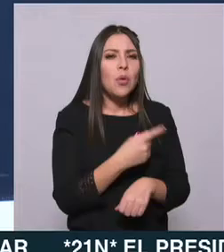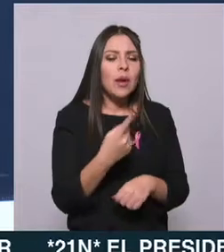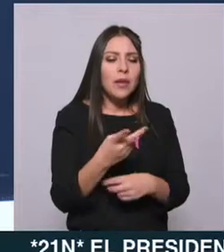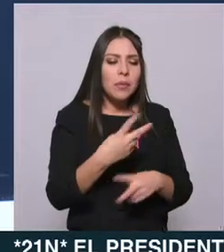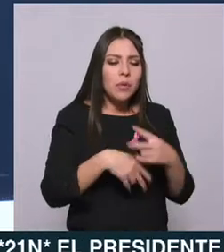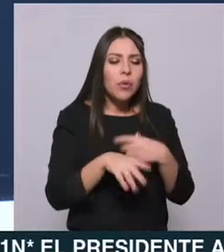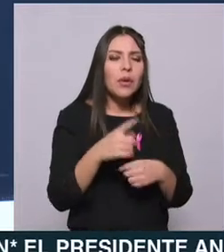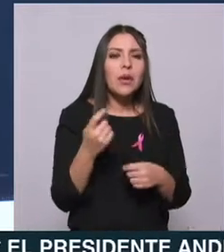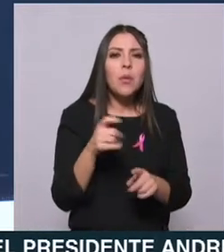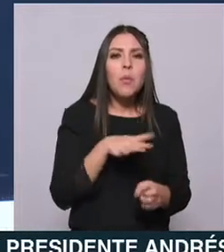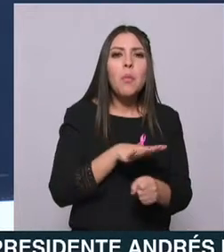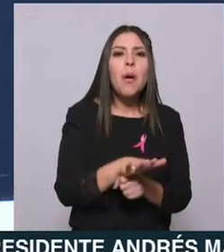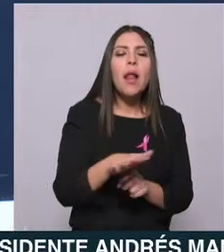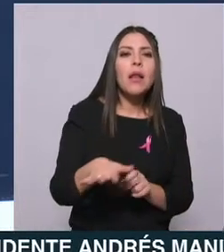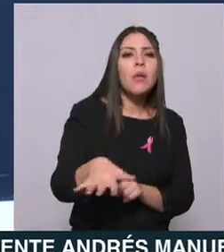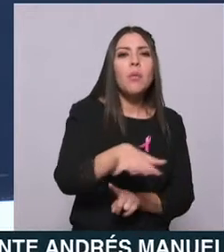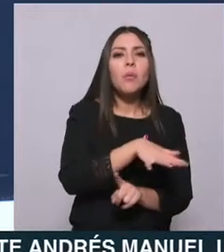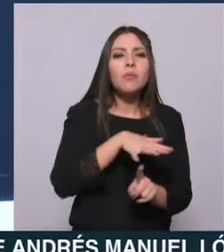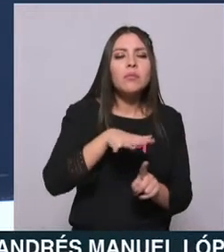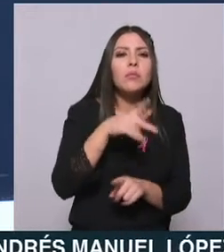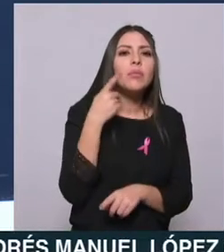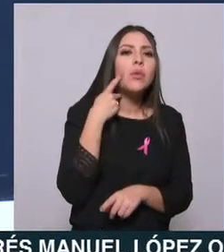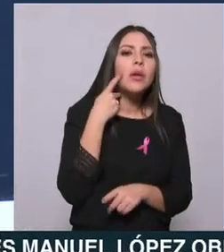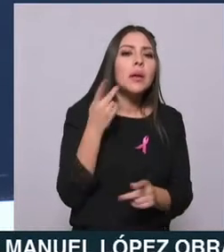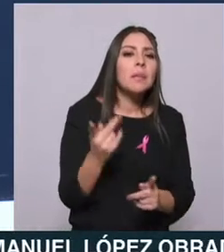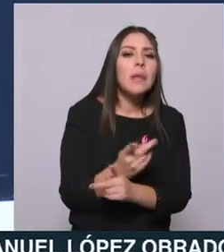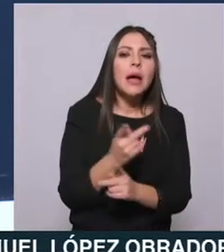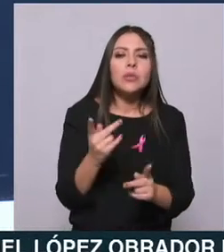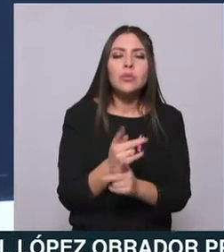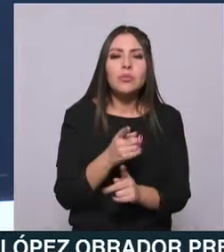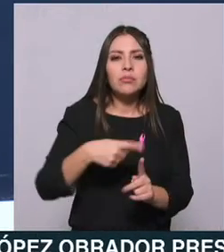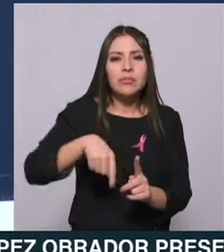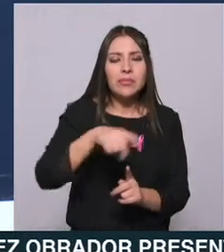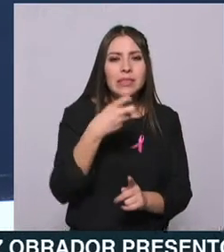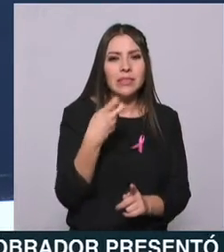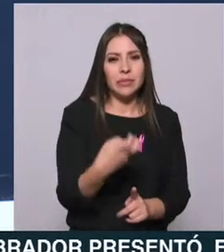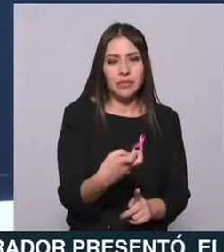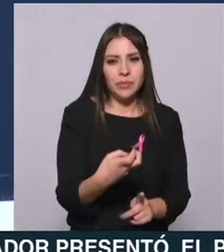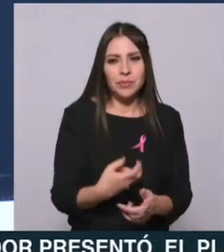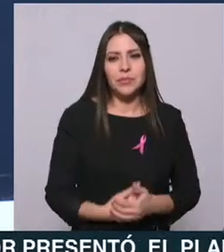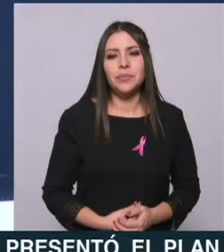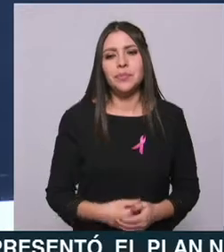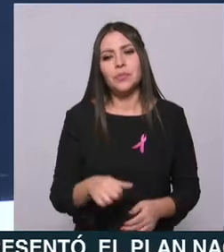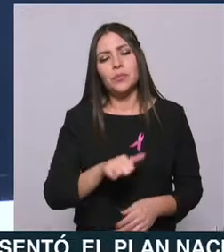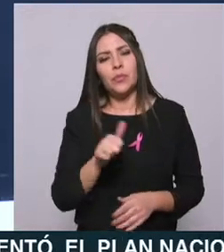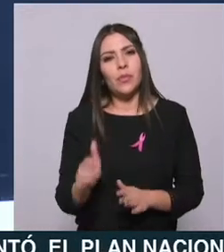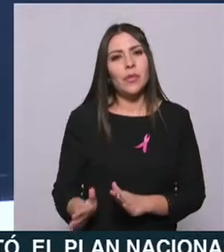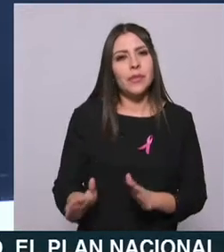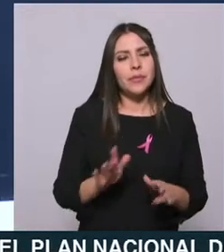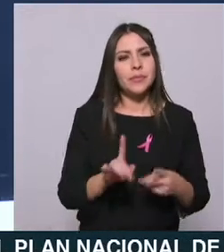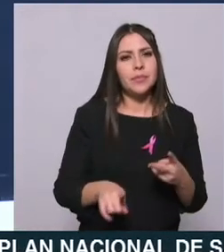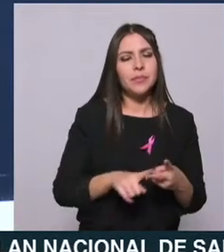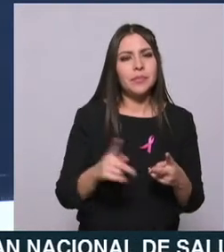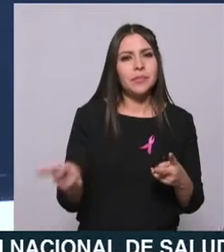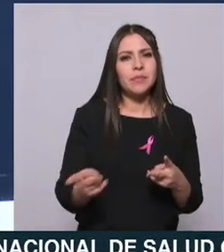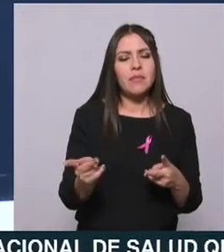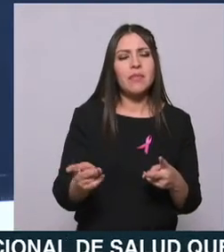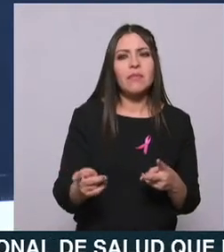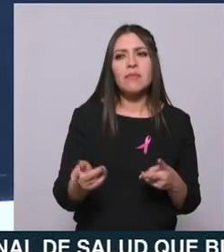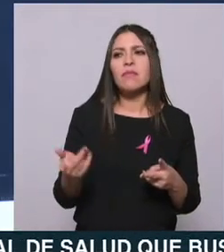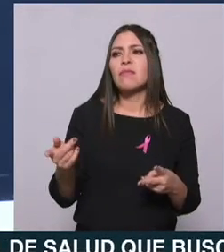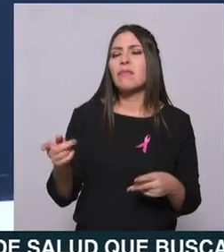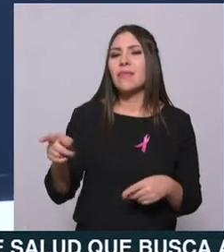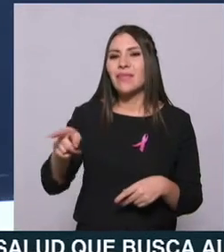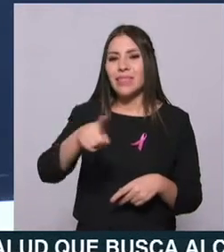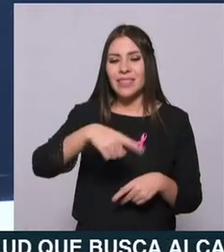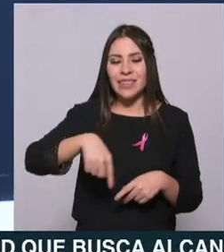qué contexto político ocurrieron estos hechos. Una pregunta más: ¿quién decidió realizar